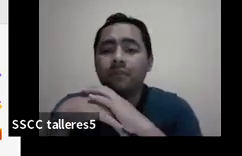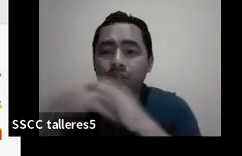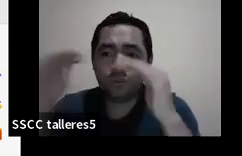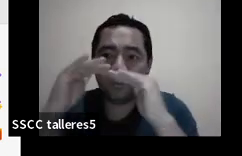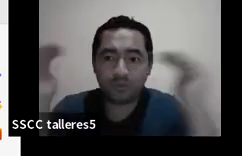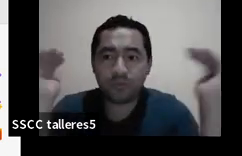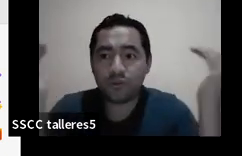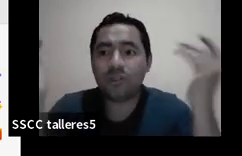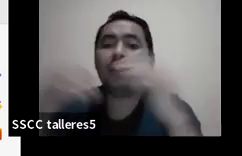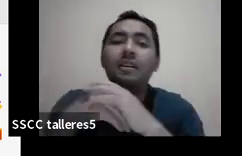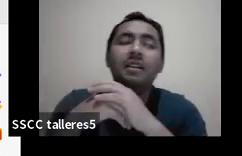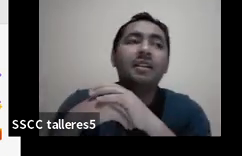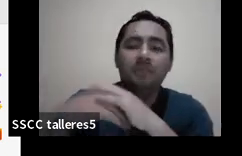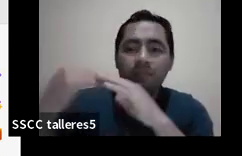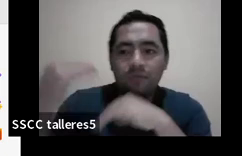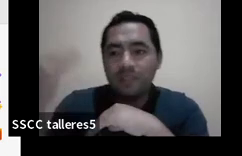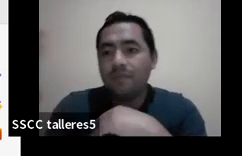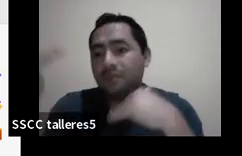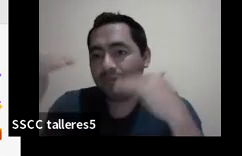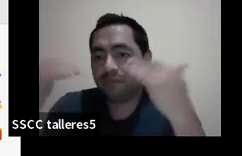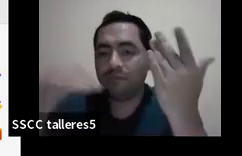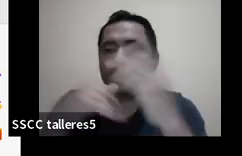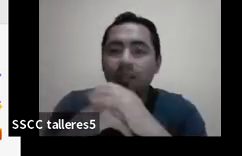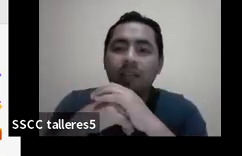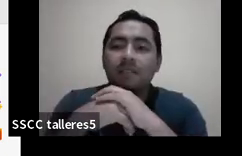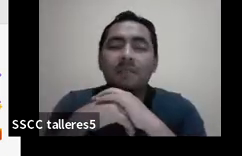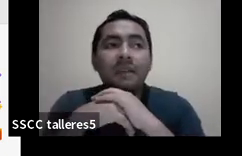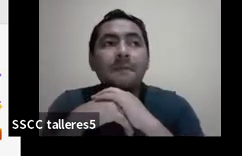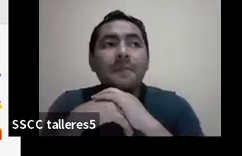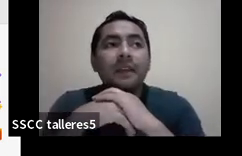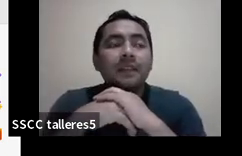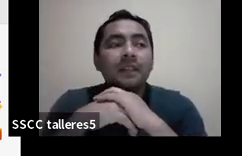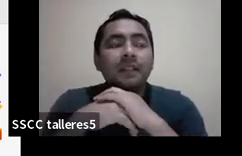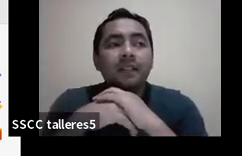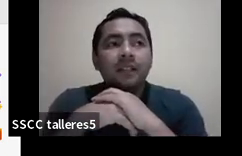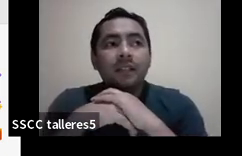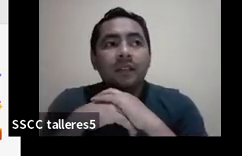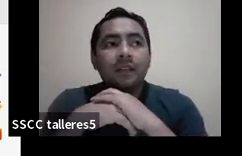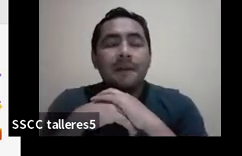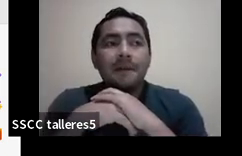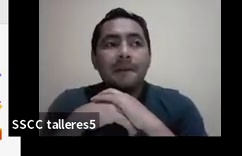¿ya? Entonces, todo es proporcional. Te esfuerzas más, creces más.